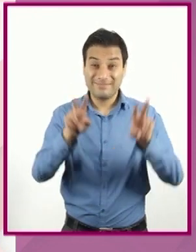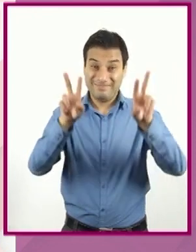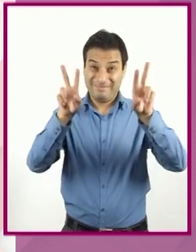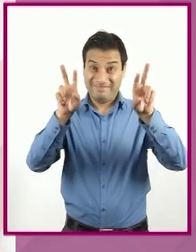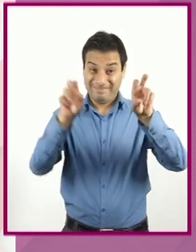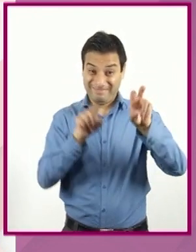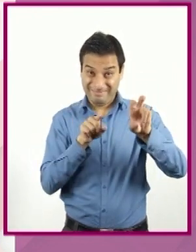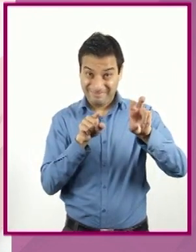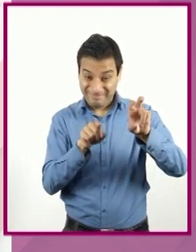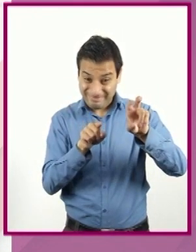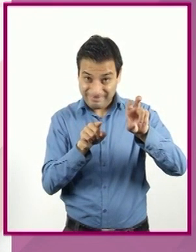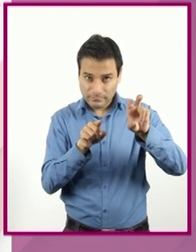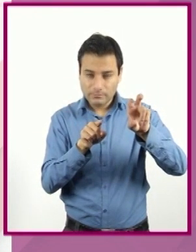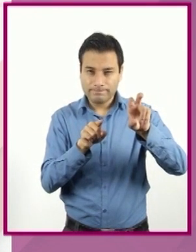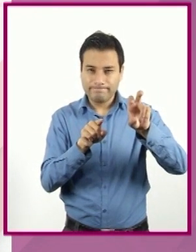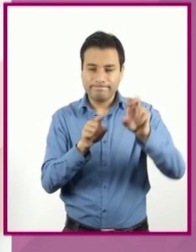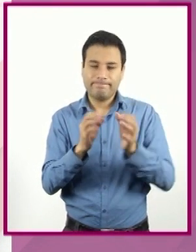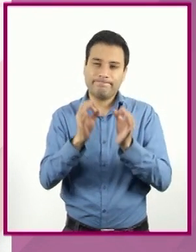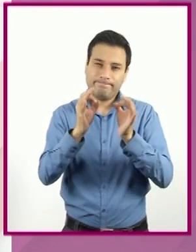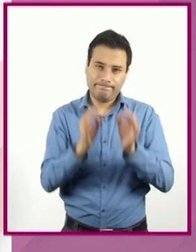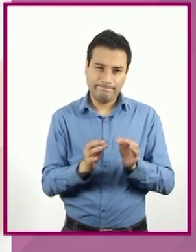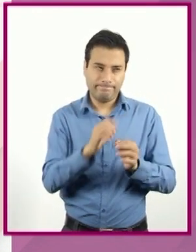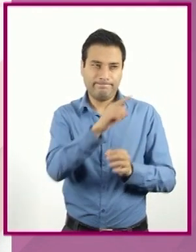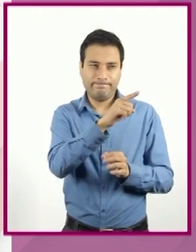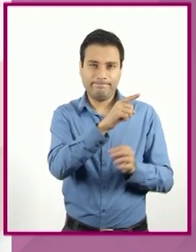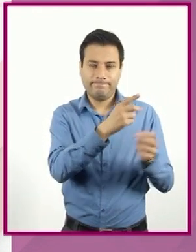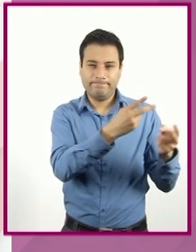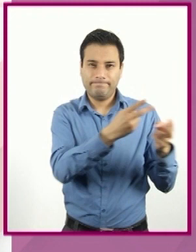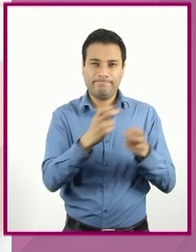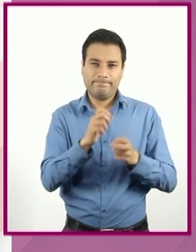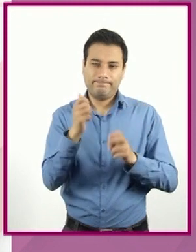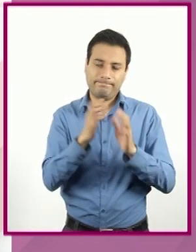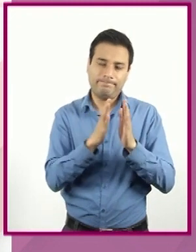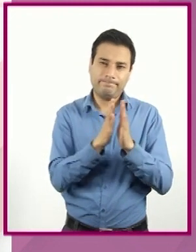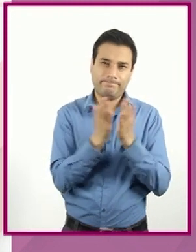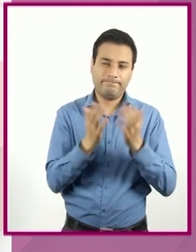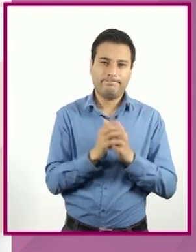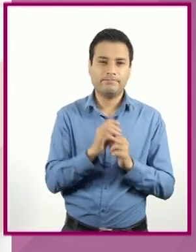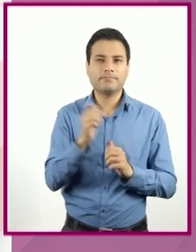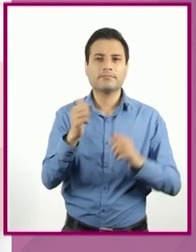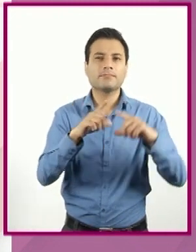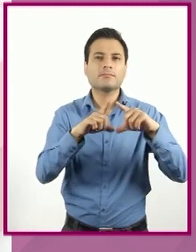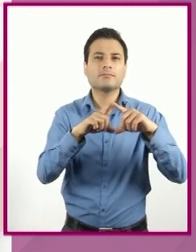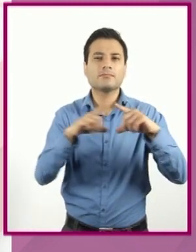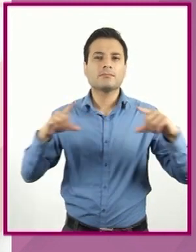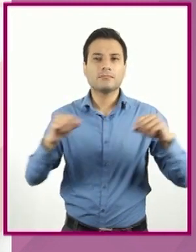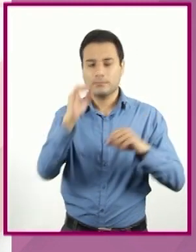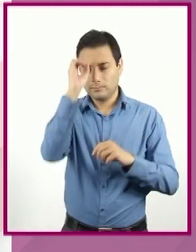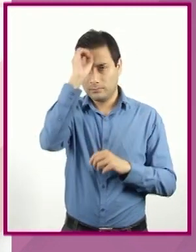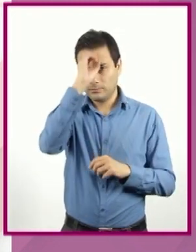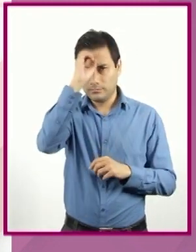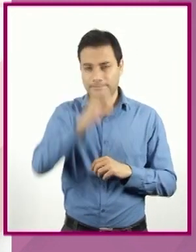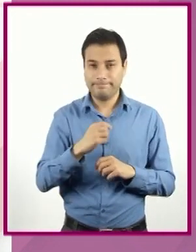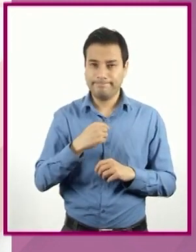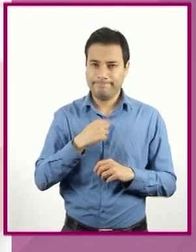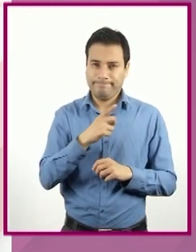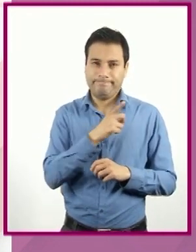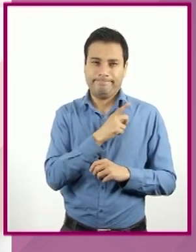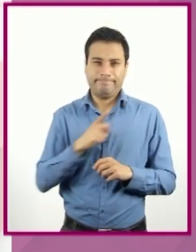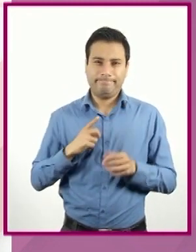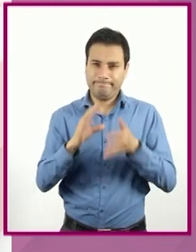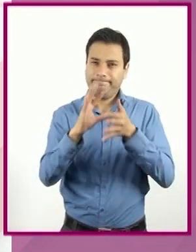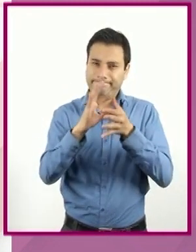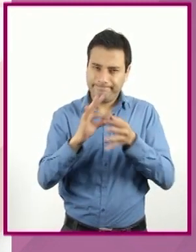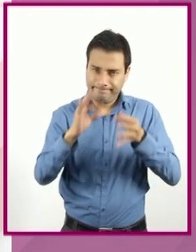texto. Por último, la ficha del comentario personal debe ser más explícita, pues son las ideas y juicios de